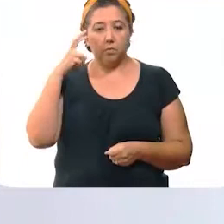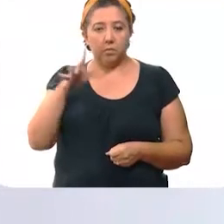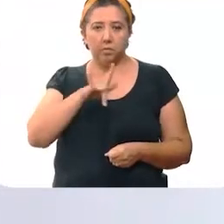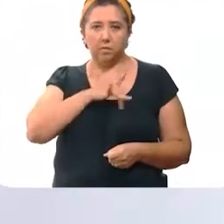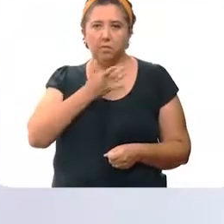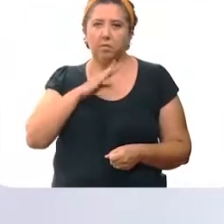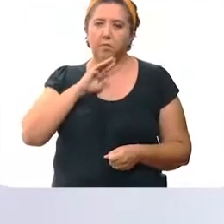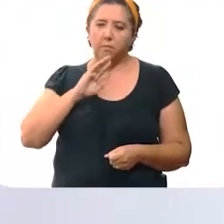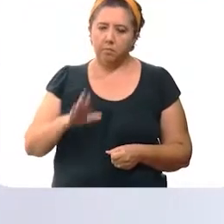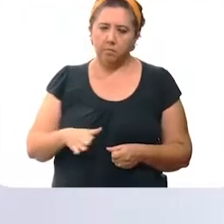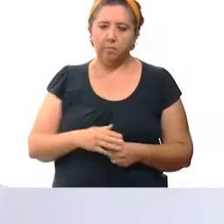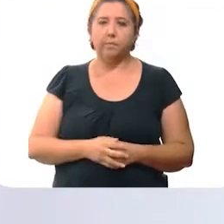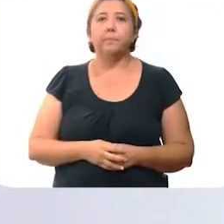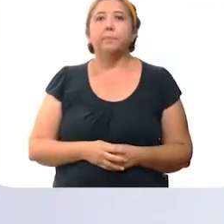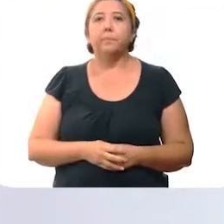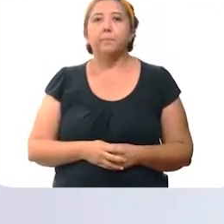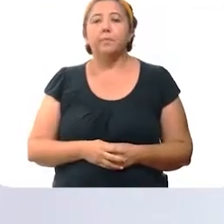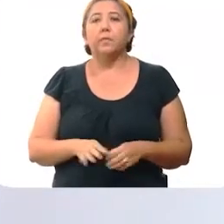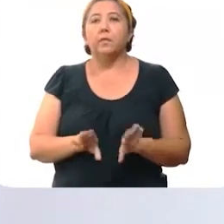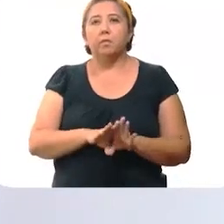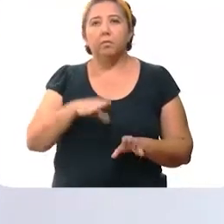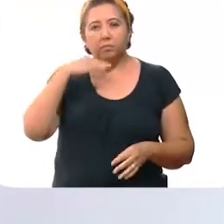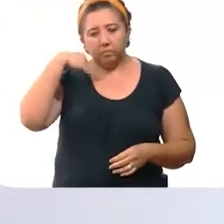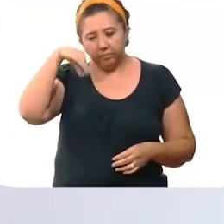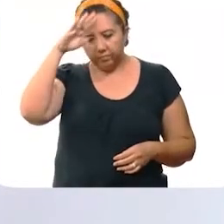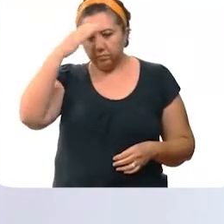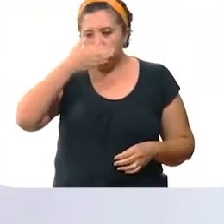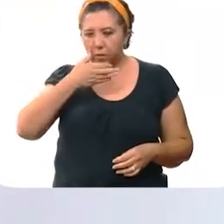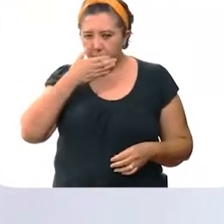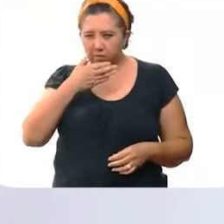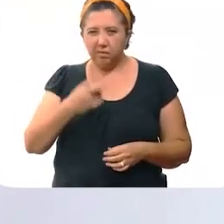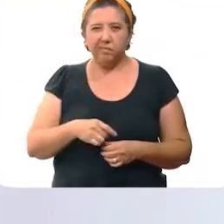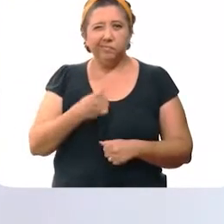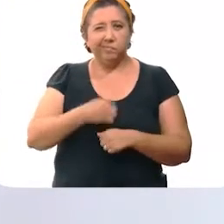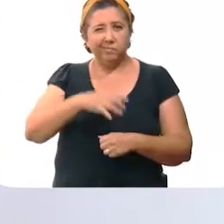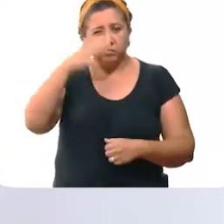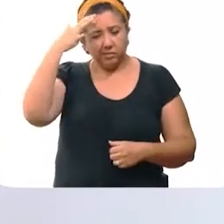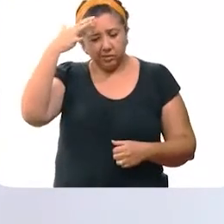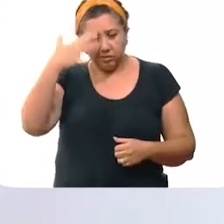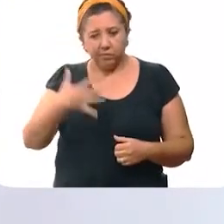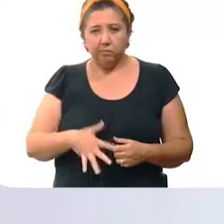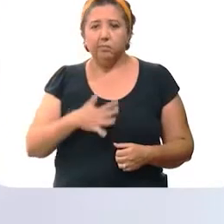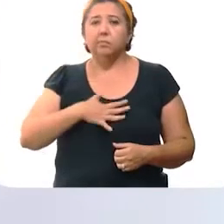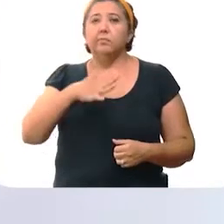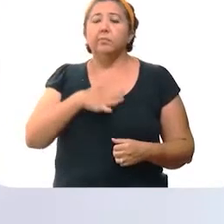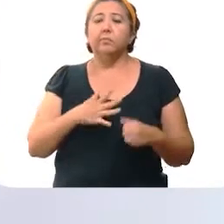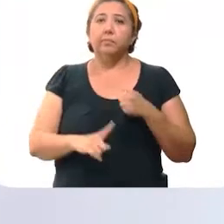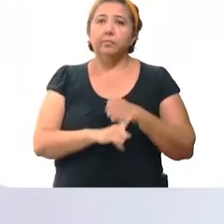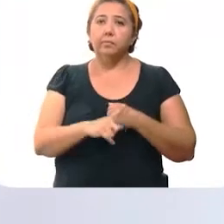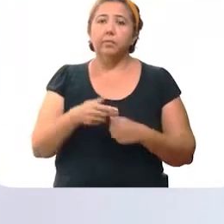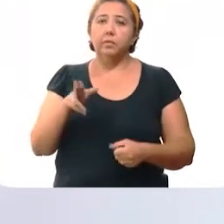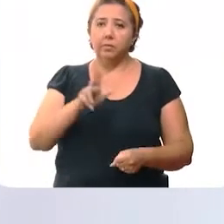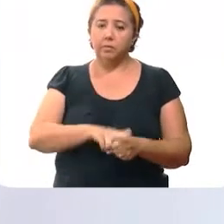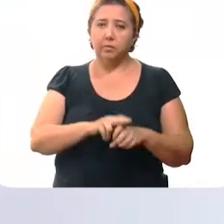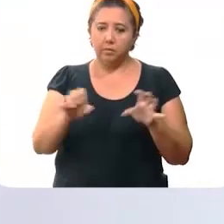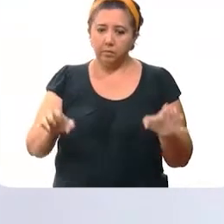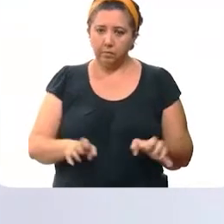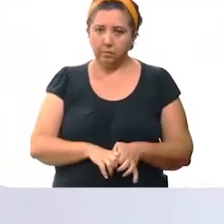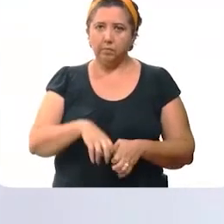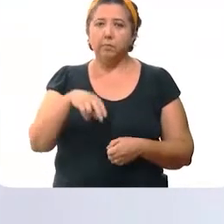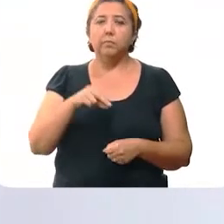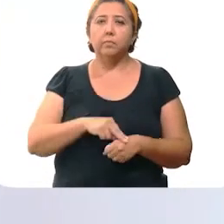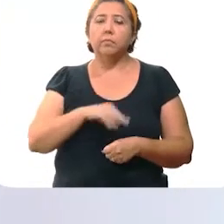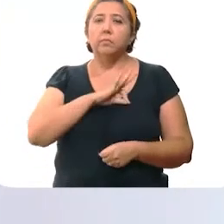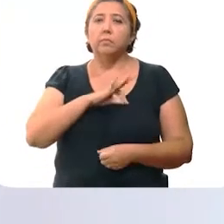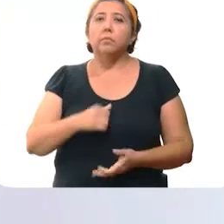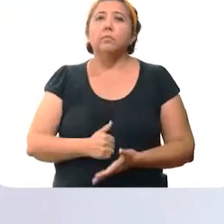los primeros síntomas de contagio, como fiebre, tos, dolor de cabeza y falta de aire. En el hospital, un equipo de